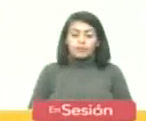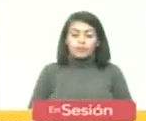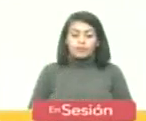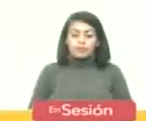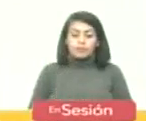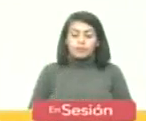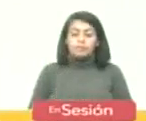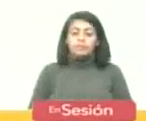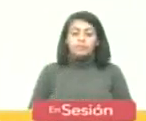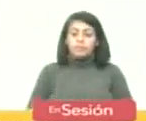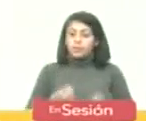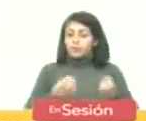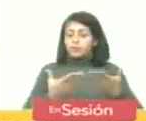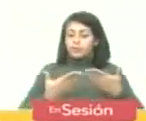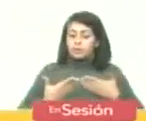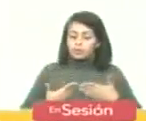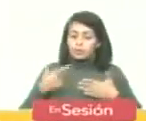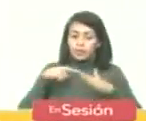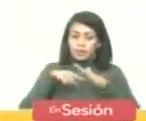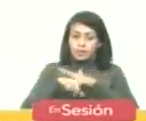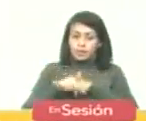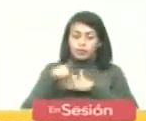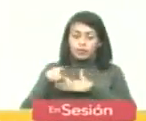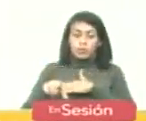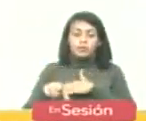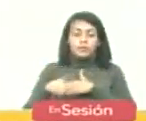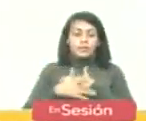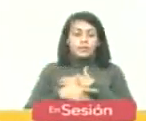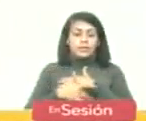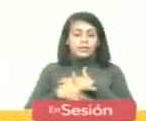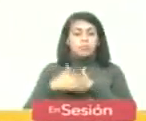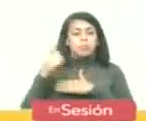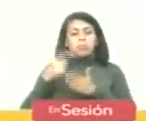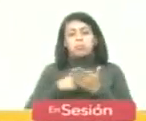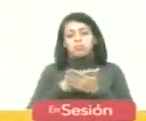lo que residía dentro de ellos era la sensación de impunidad,